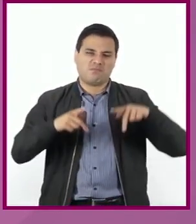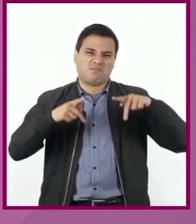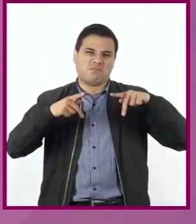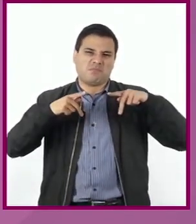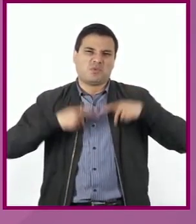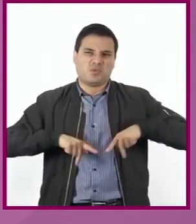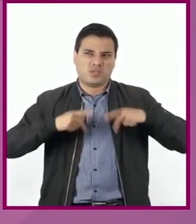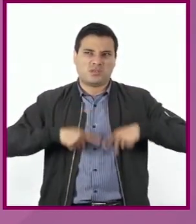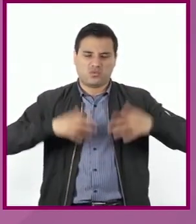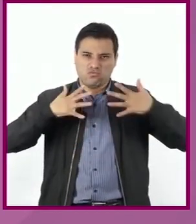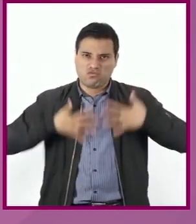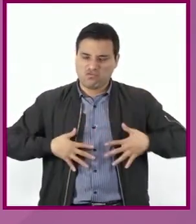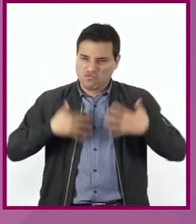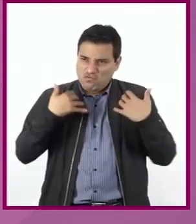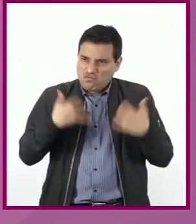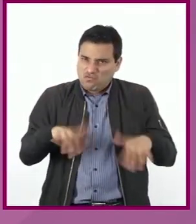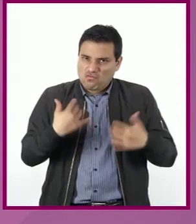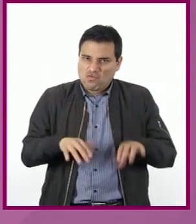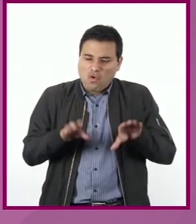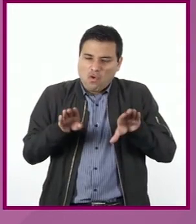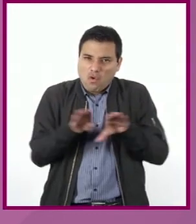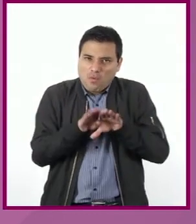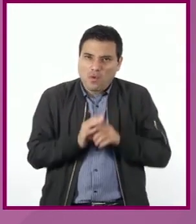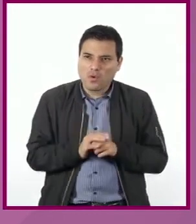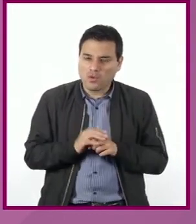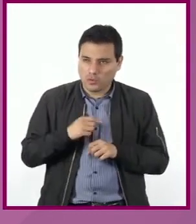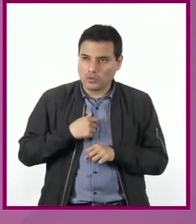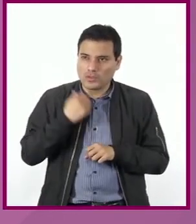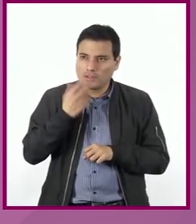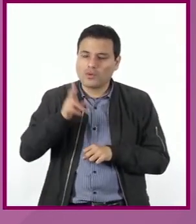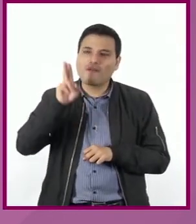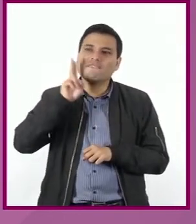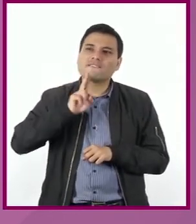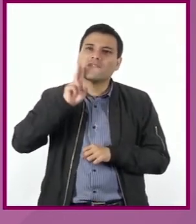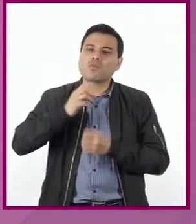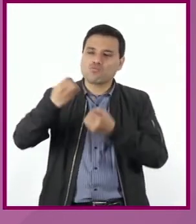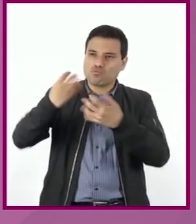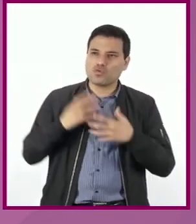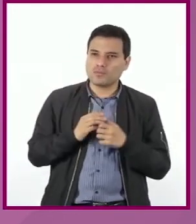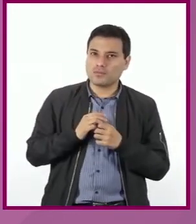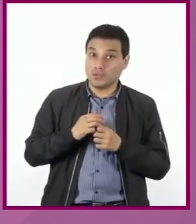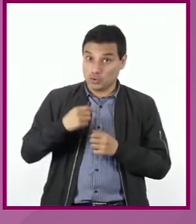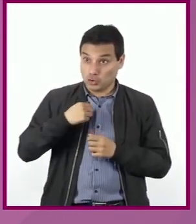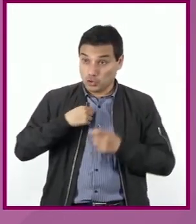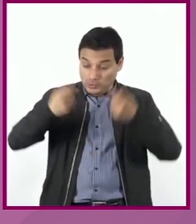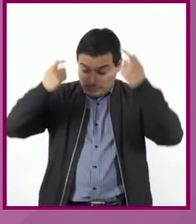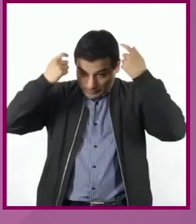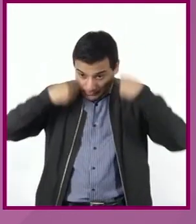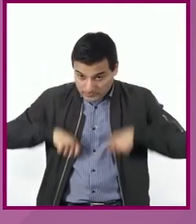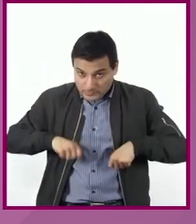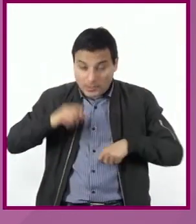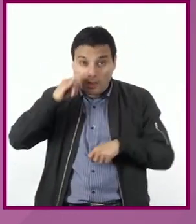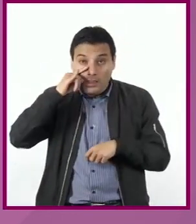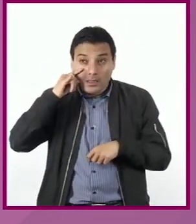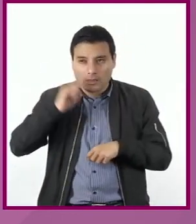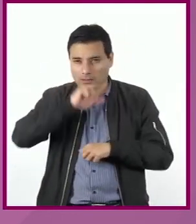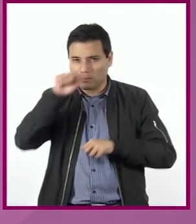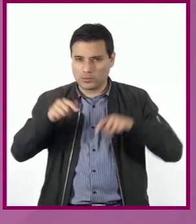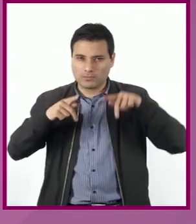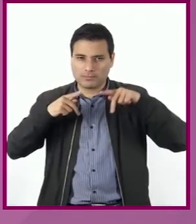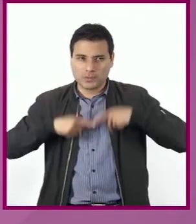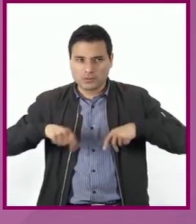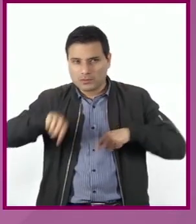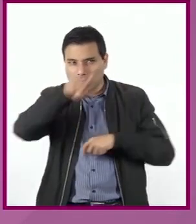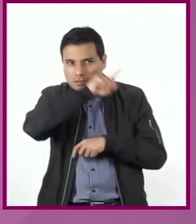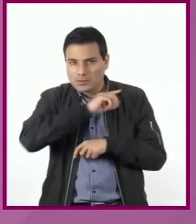el emperador. Si los tuviese, podría averiguar qué funcionarios del reino son ineptos para el cargo que ocupan.